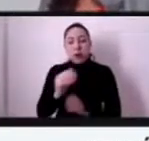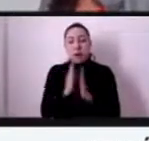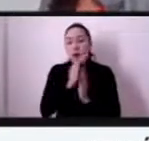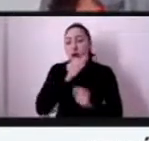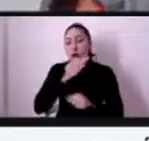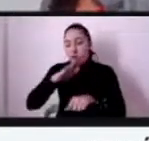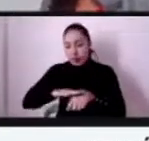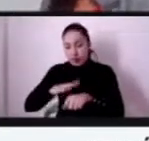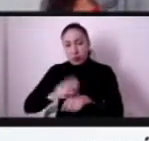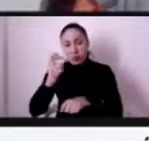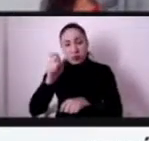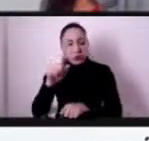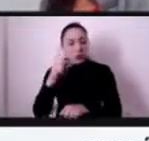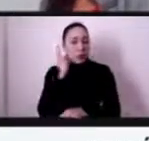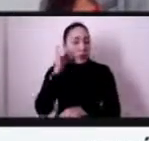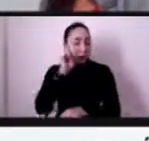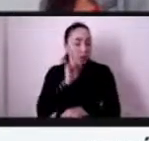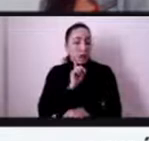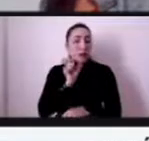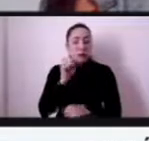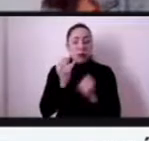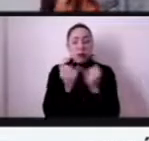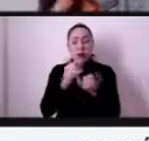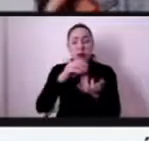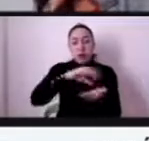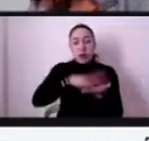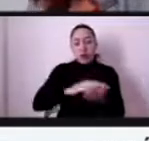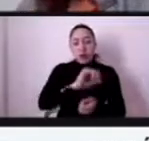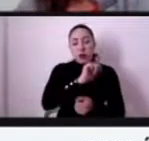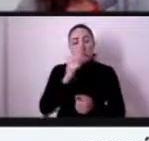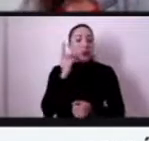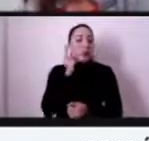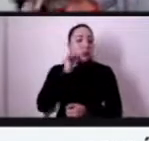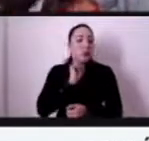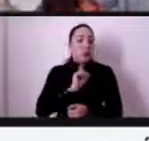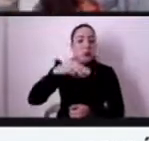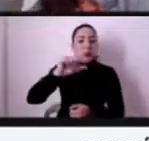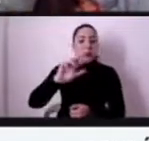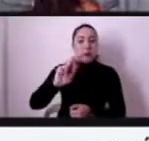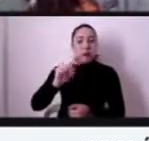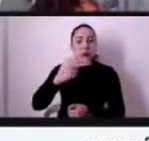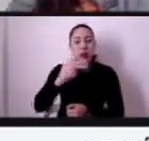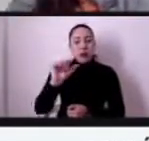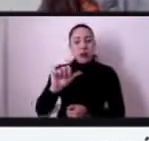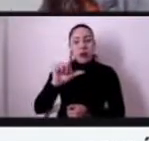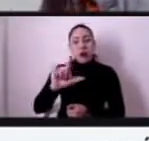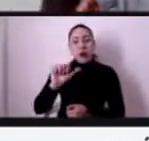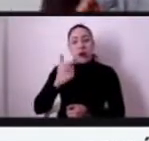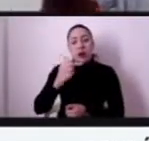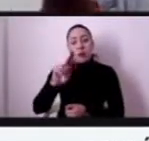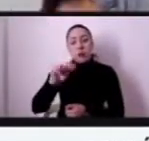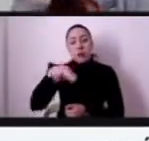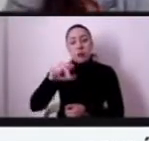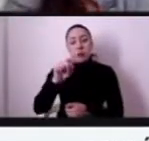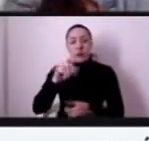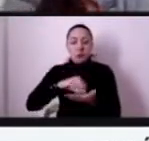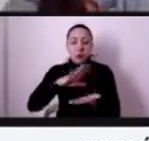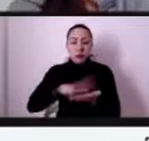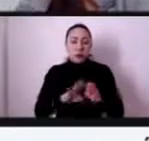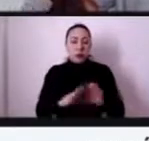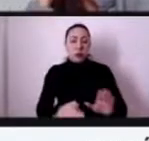y cítese a la diputada Marta Patricia Llaguno Pérez para que rinda la protesta constitucional correspondiente.